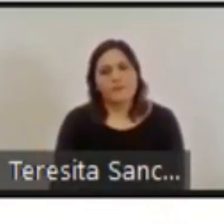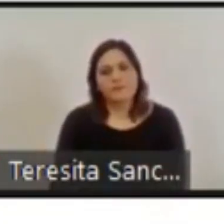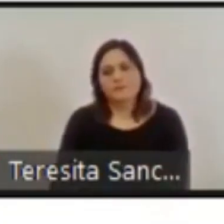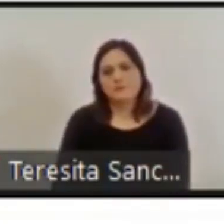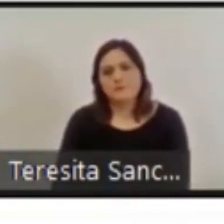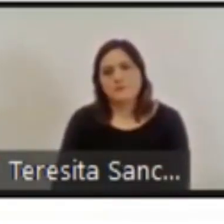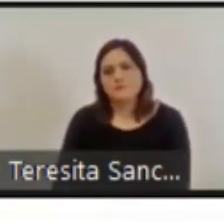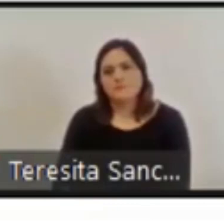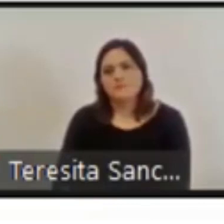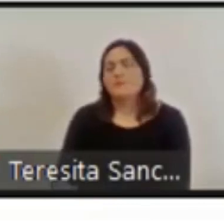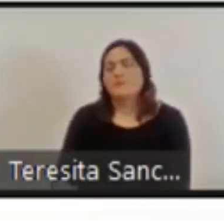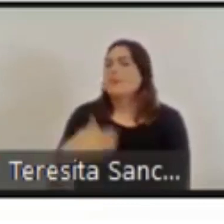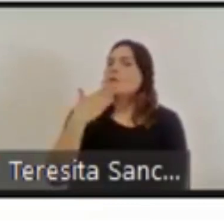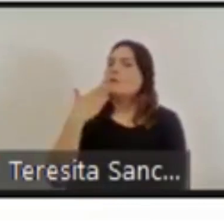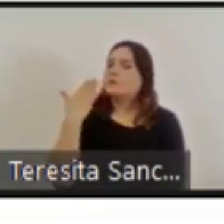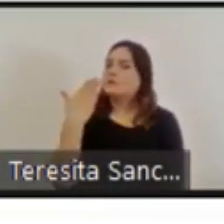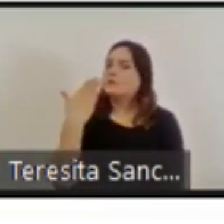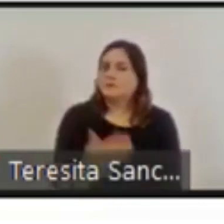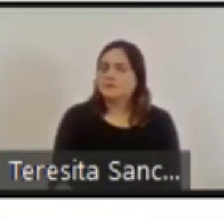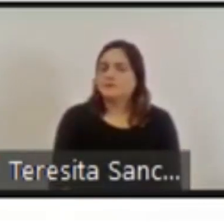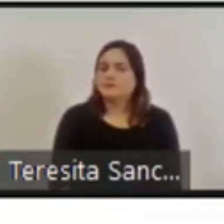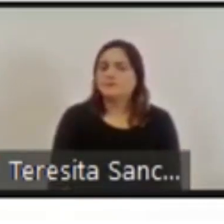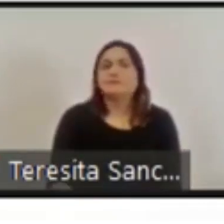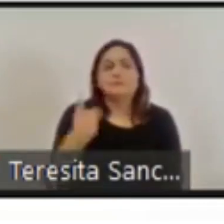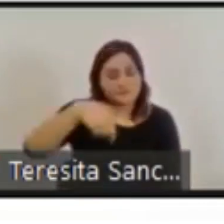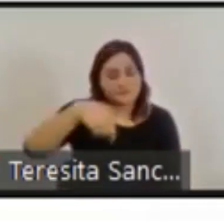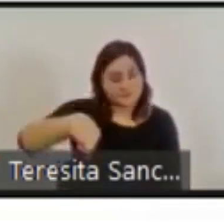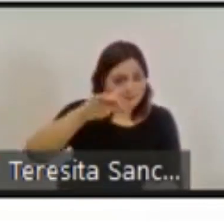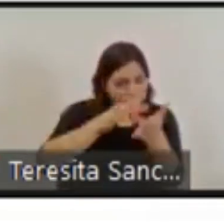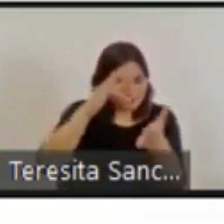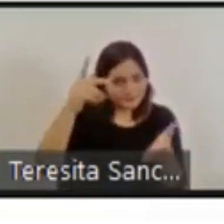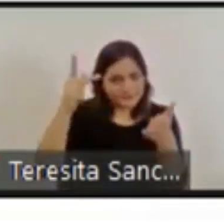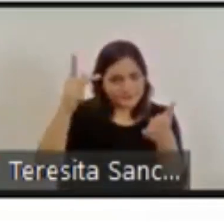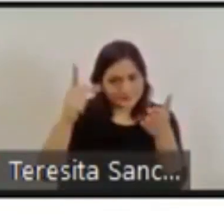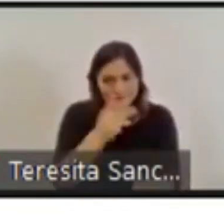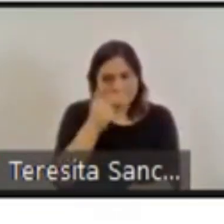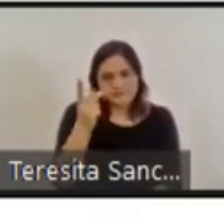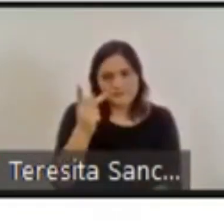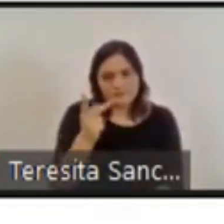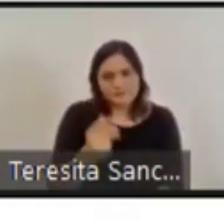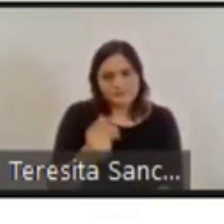Muy bien, bueno, pues les agradecemos a todos nuevamente, y